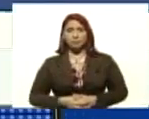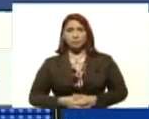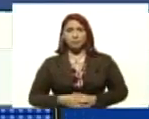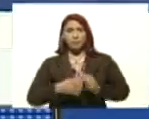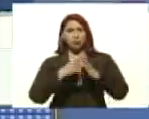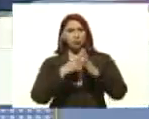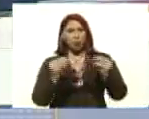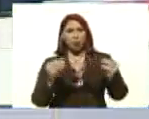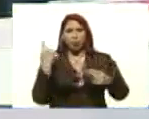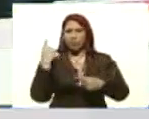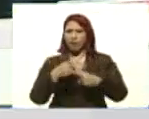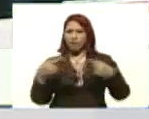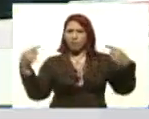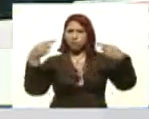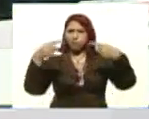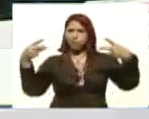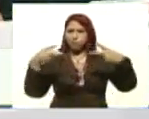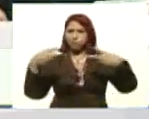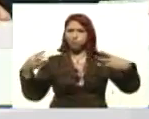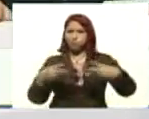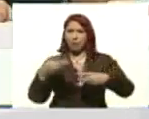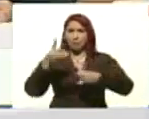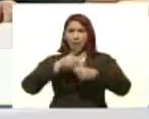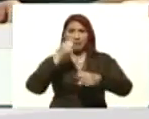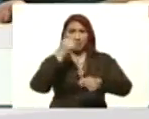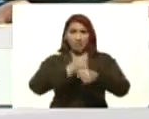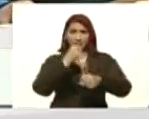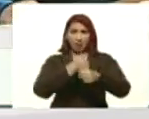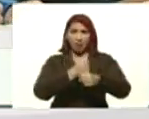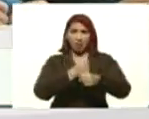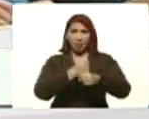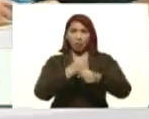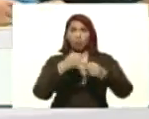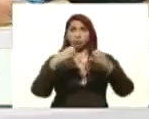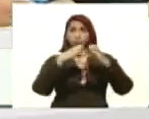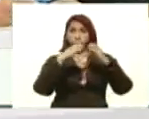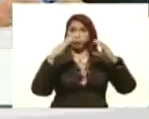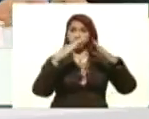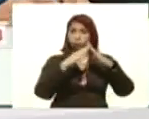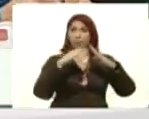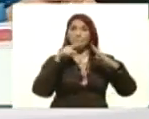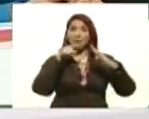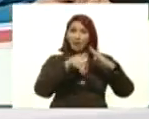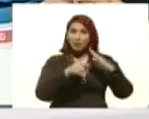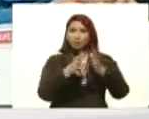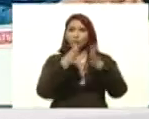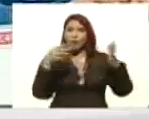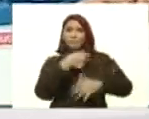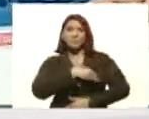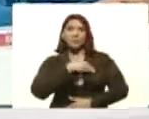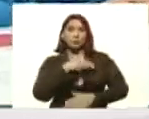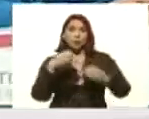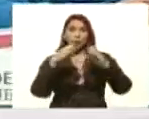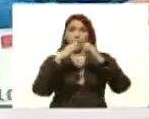Todo esto hay que cruzarlo con la data del trabajo de la gran misión Hogares de la Patria. Para eso es la gran misión Hogares de la